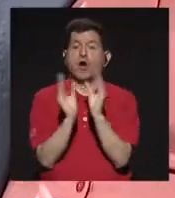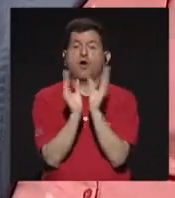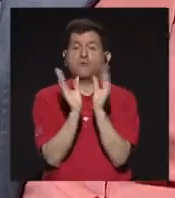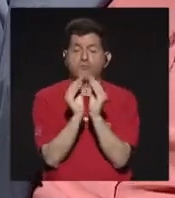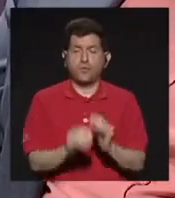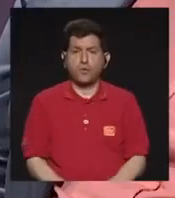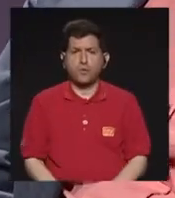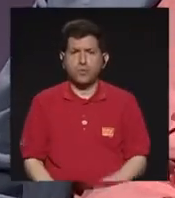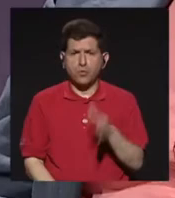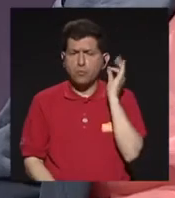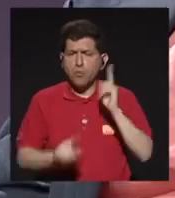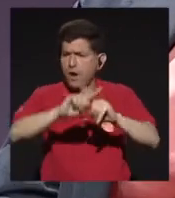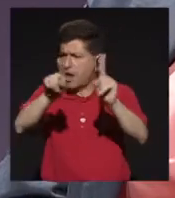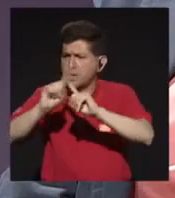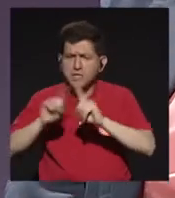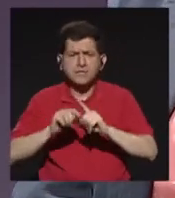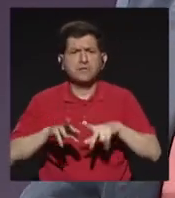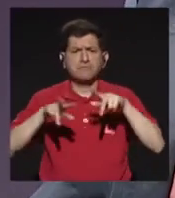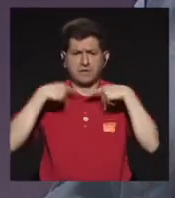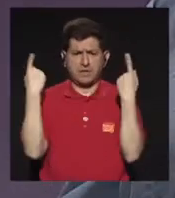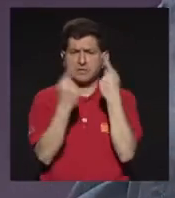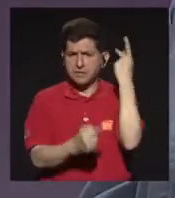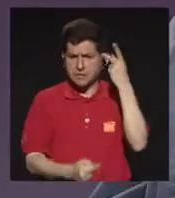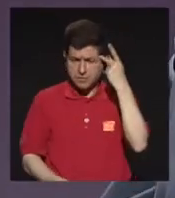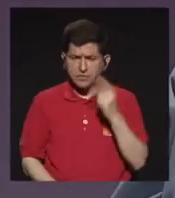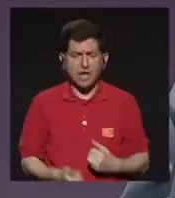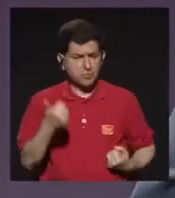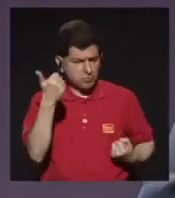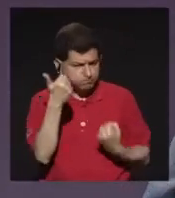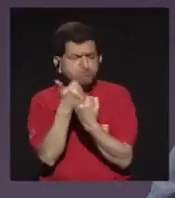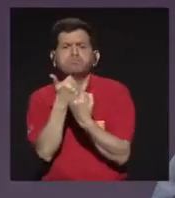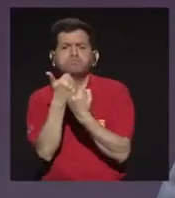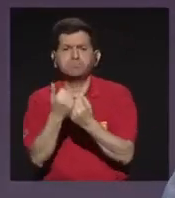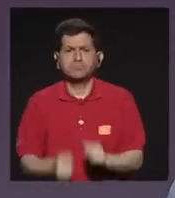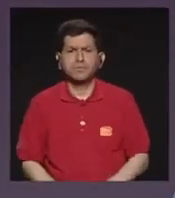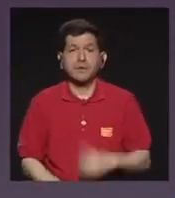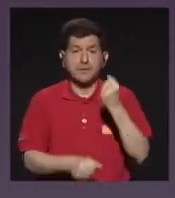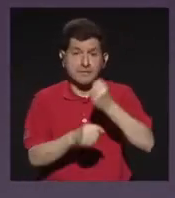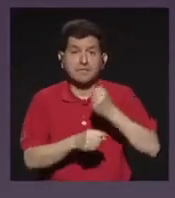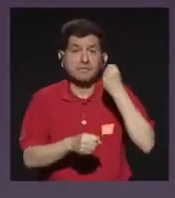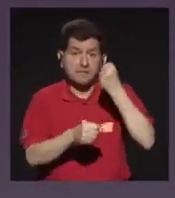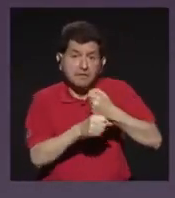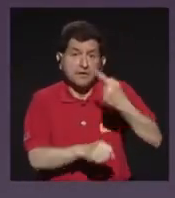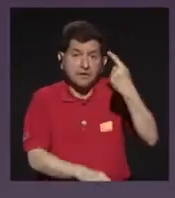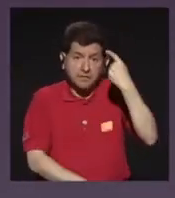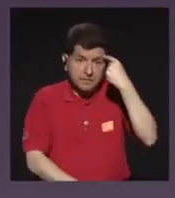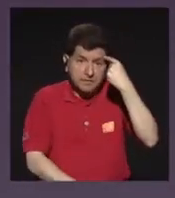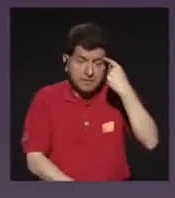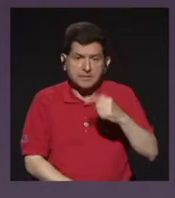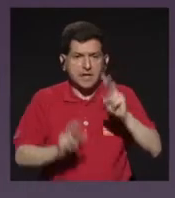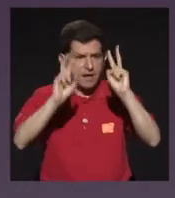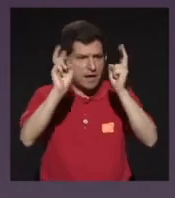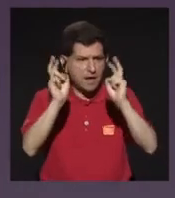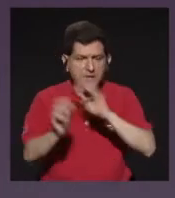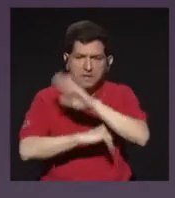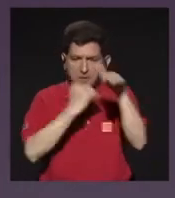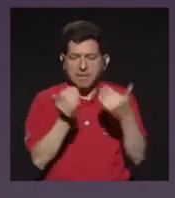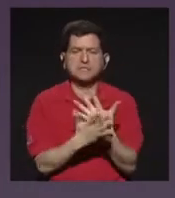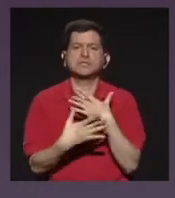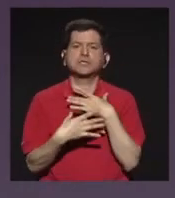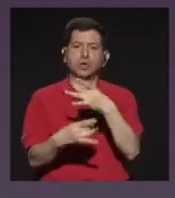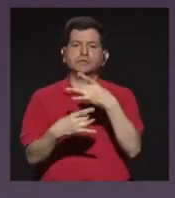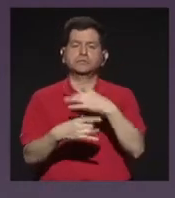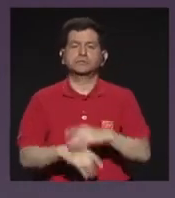donde estamos mujeres de diferentes partidos políticos dándonos el apoyo y para trabajar por temas que a todas nos